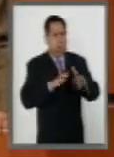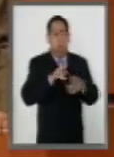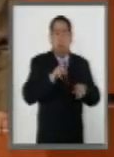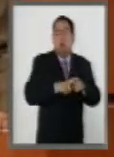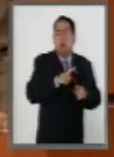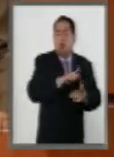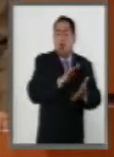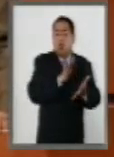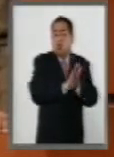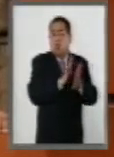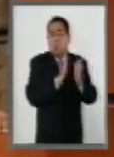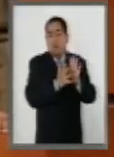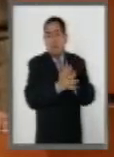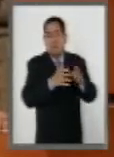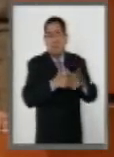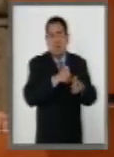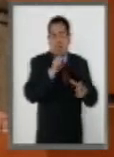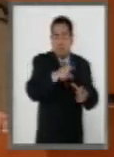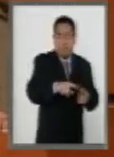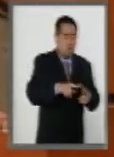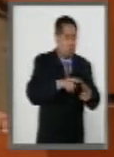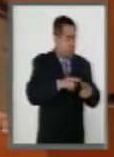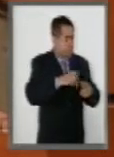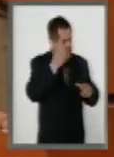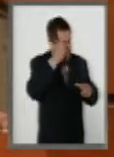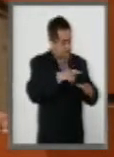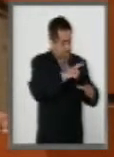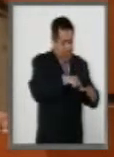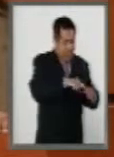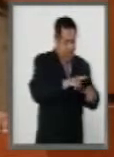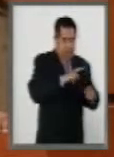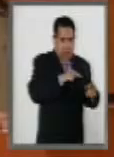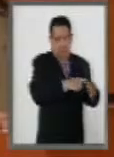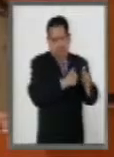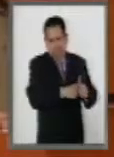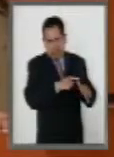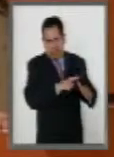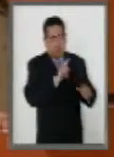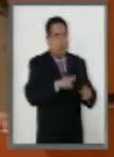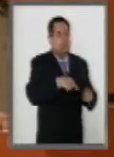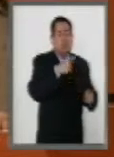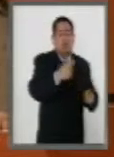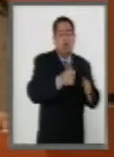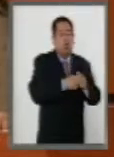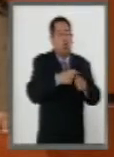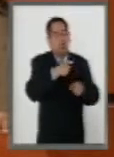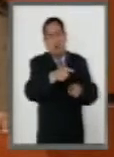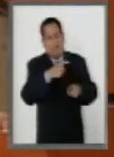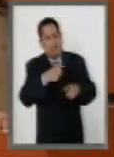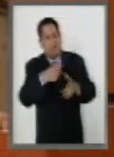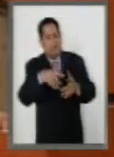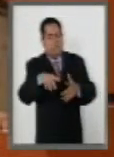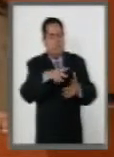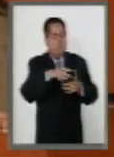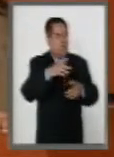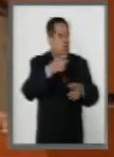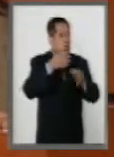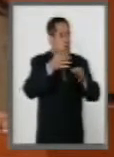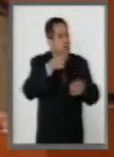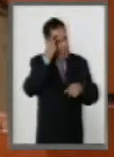complicidades vergonzantes entre estos criminales que ahí están y quienes de manera